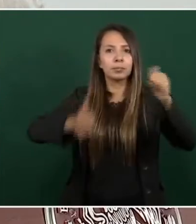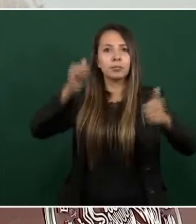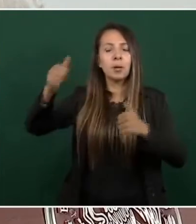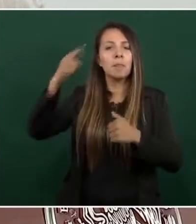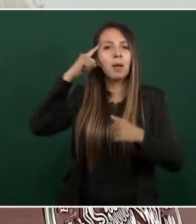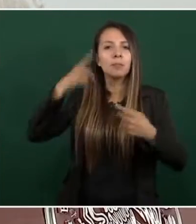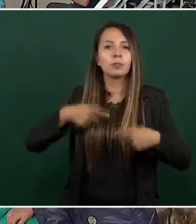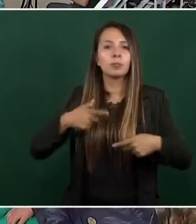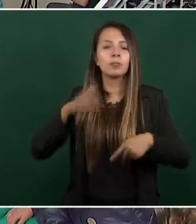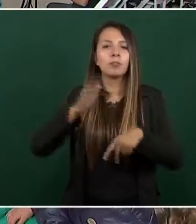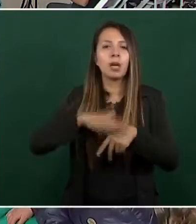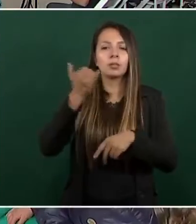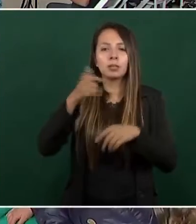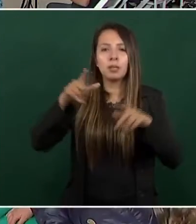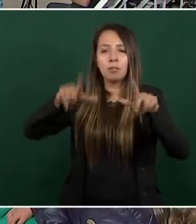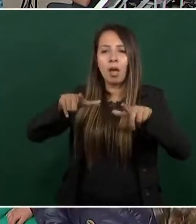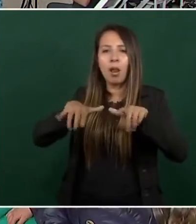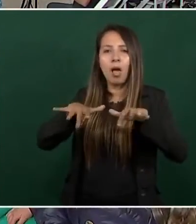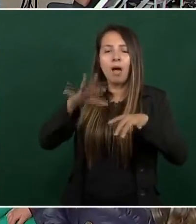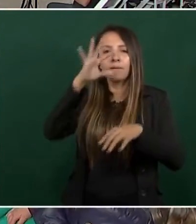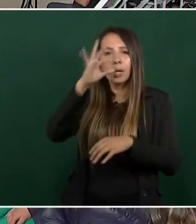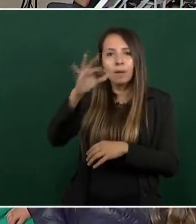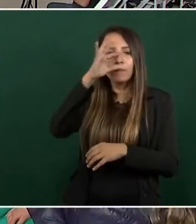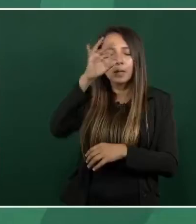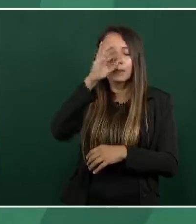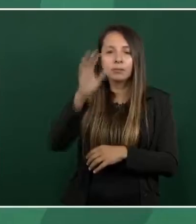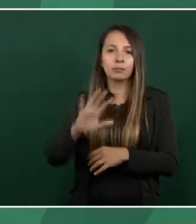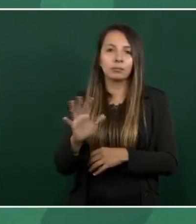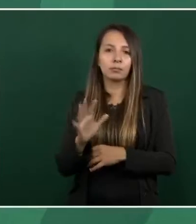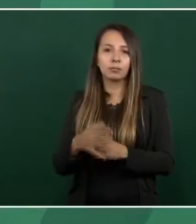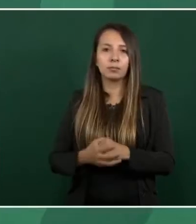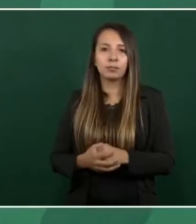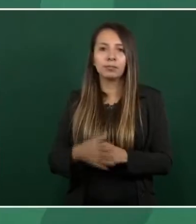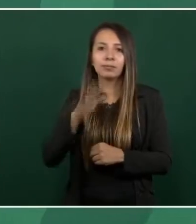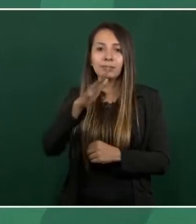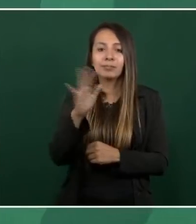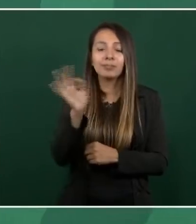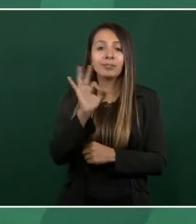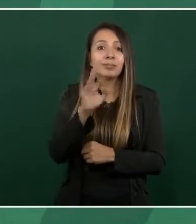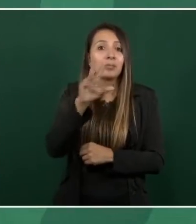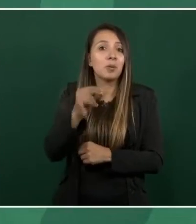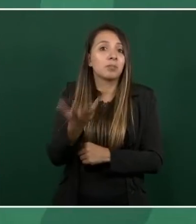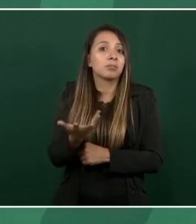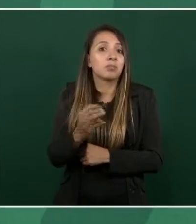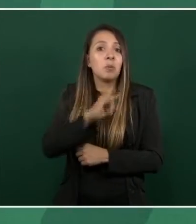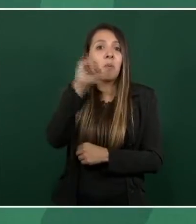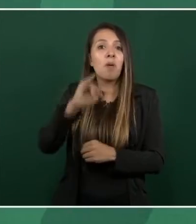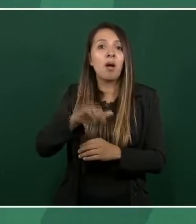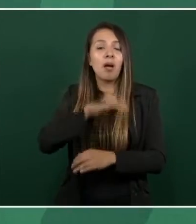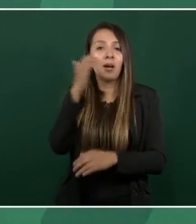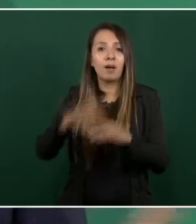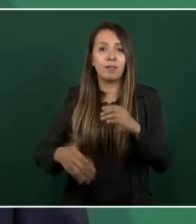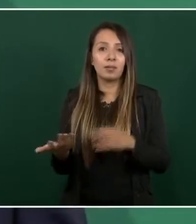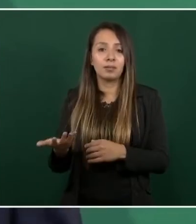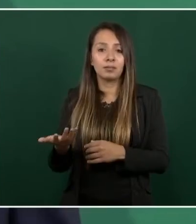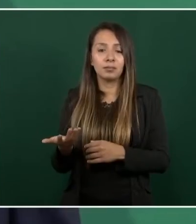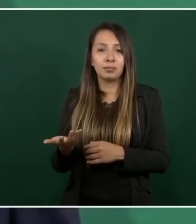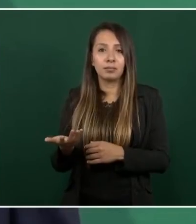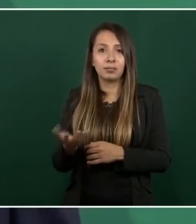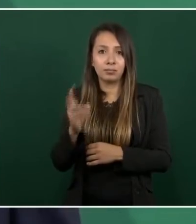plataforma. Es que, mire, si no, no vamos a terminar nunca. No.